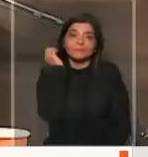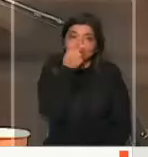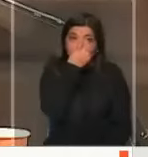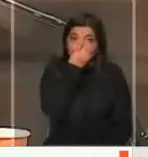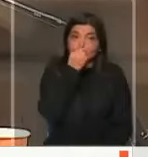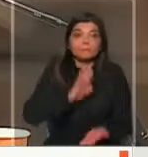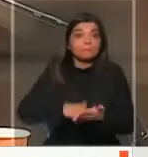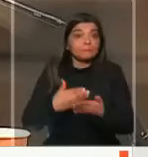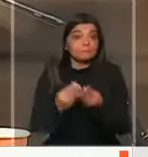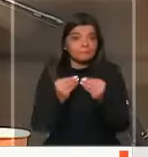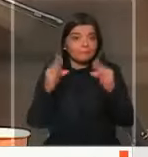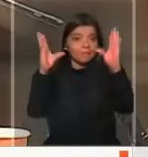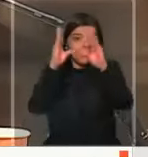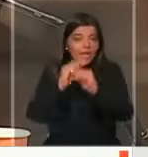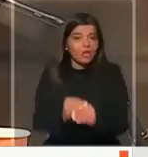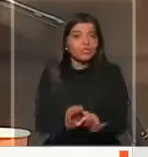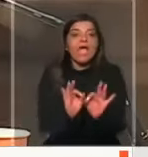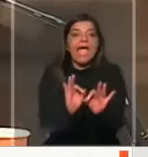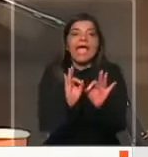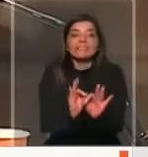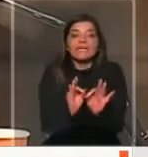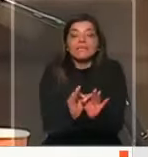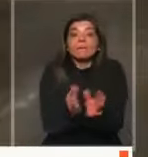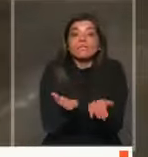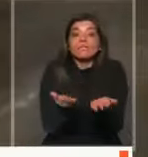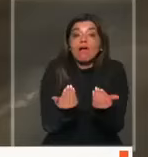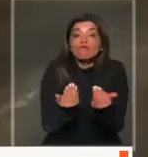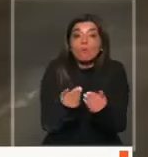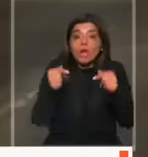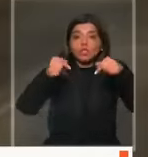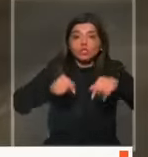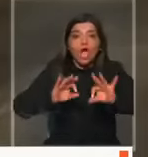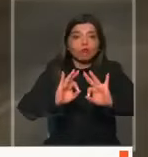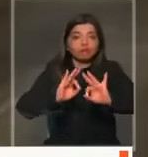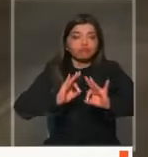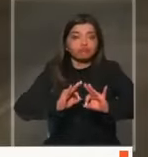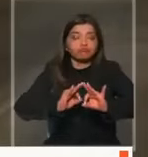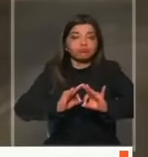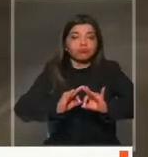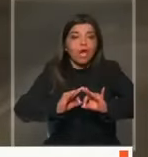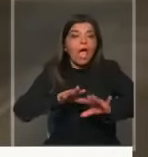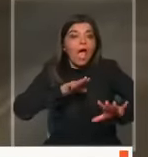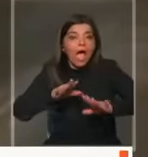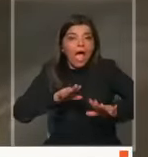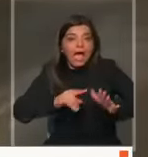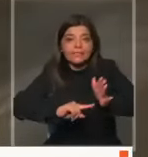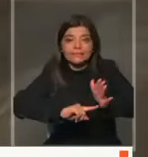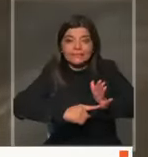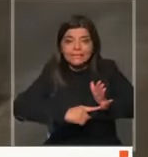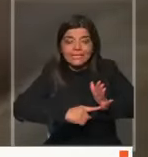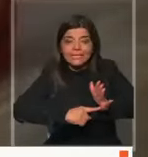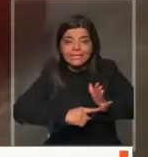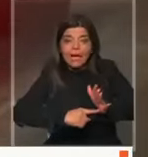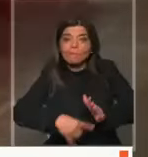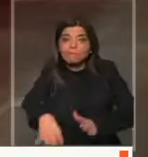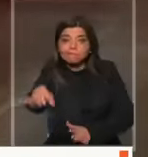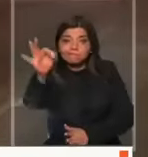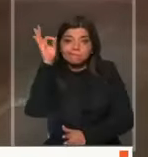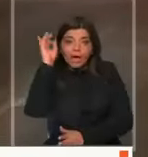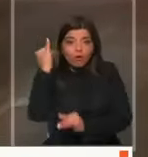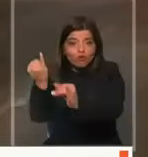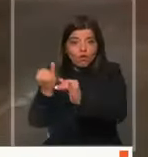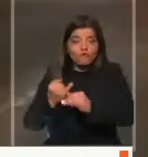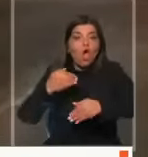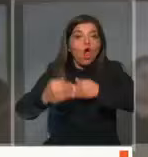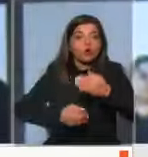Hola, ¿qué tal? Buenas noches. Exactamente, esperábamos que hoy iba a ser esta audiencia de factibilidad técnica para proseguir con el